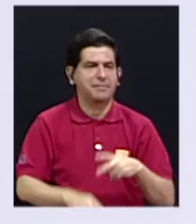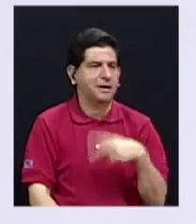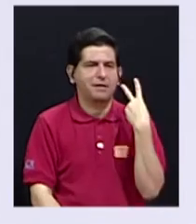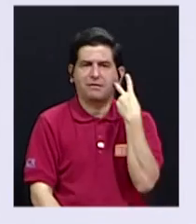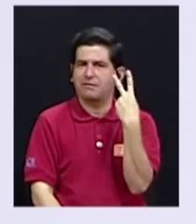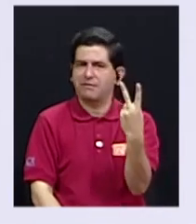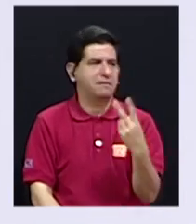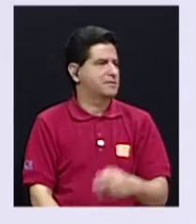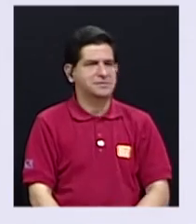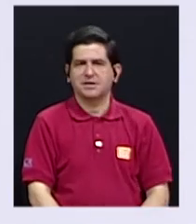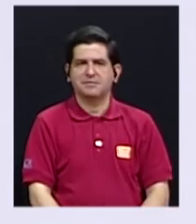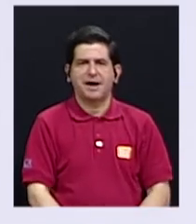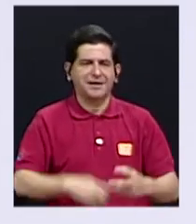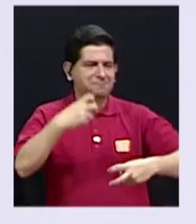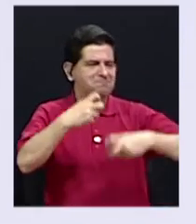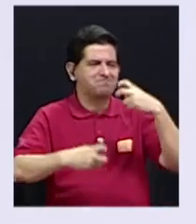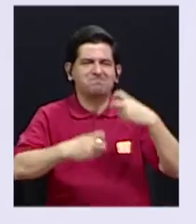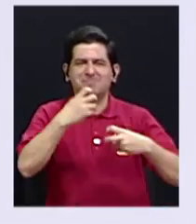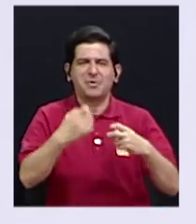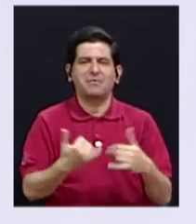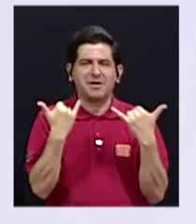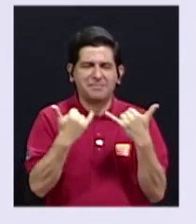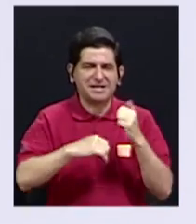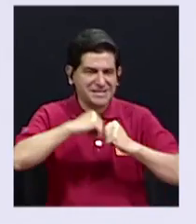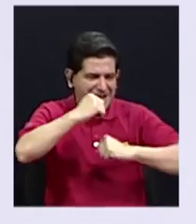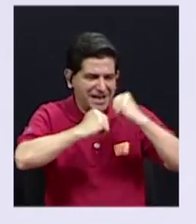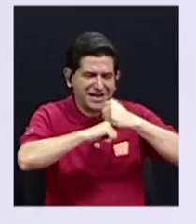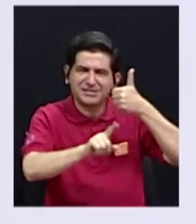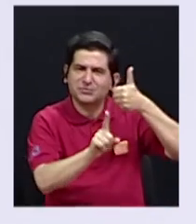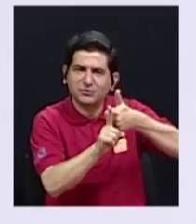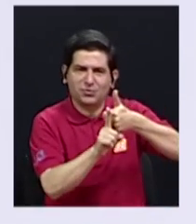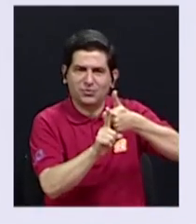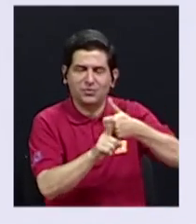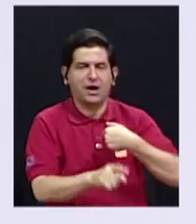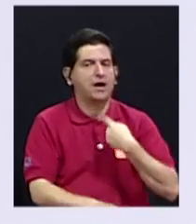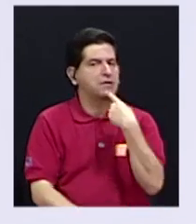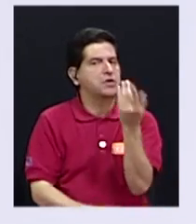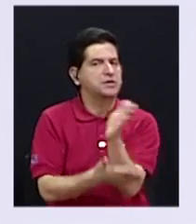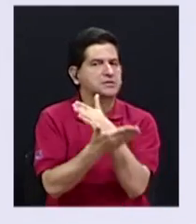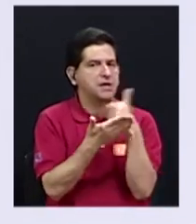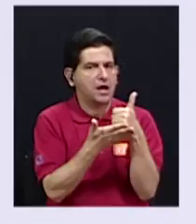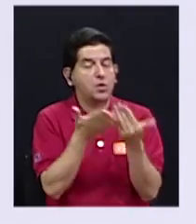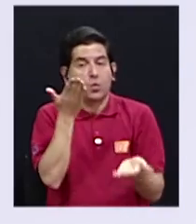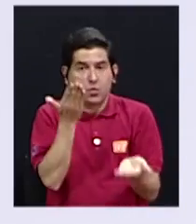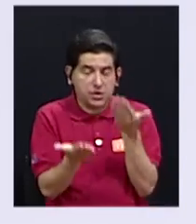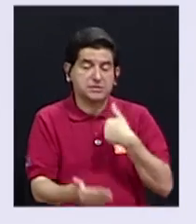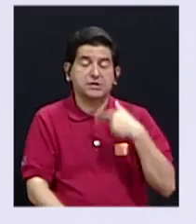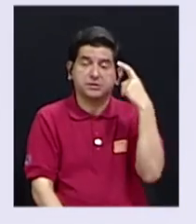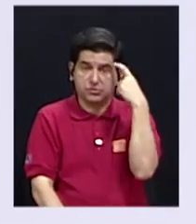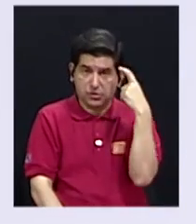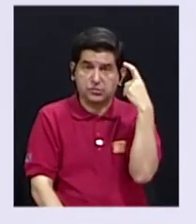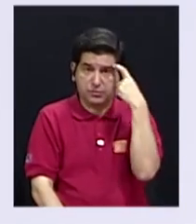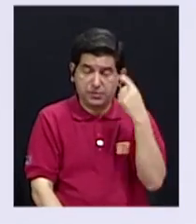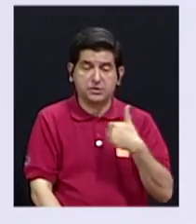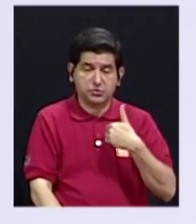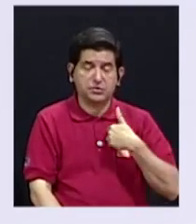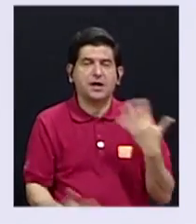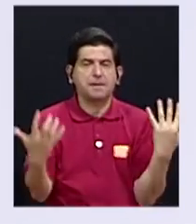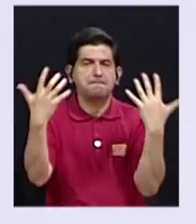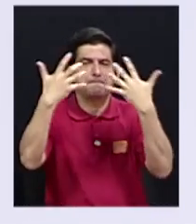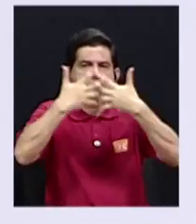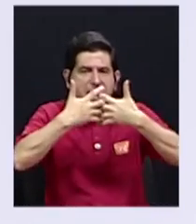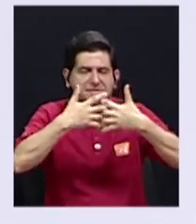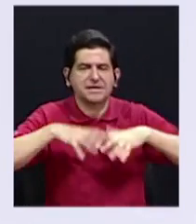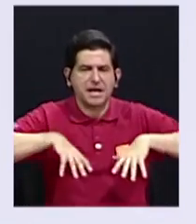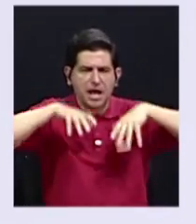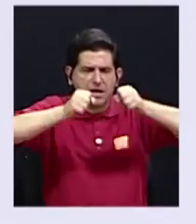como una problemática como ya más estructural quisiera mencionar algunas que tal vez yo pienso que tienen esta combinación de